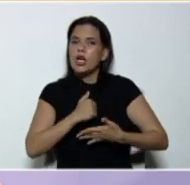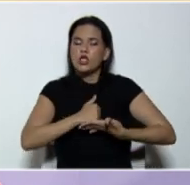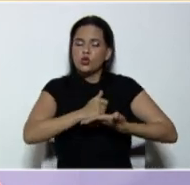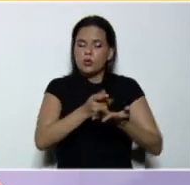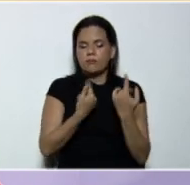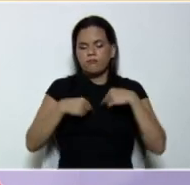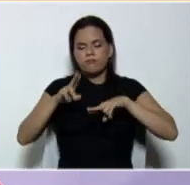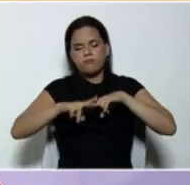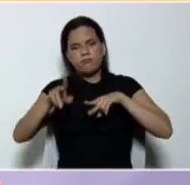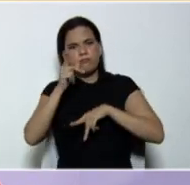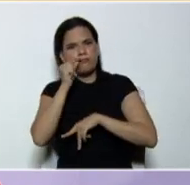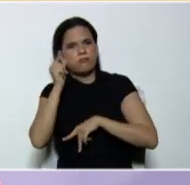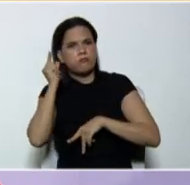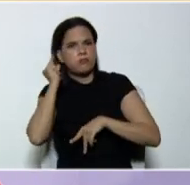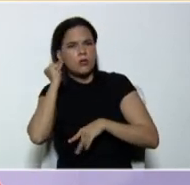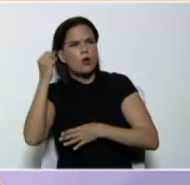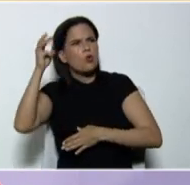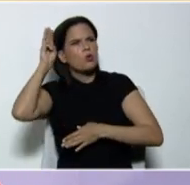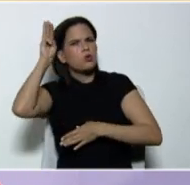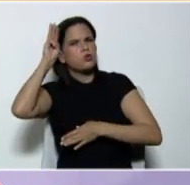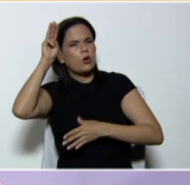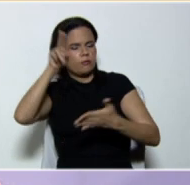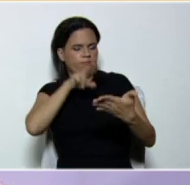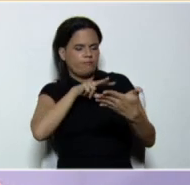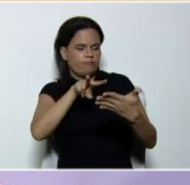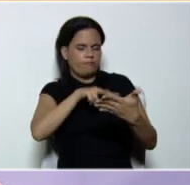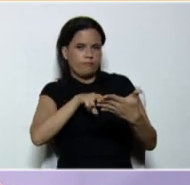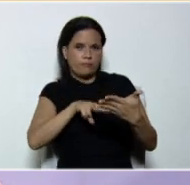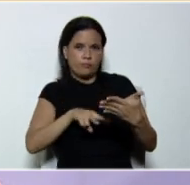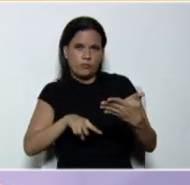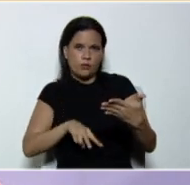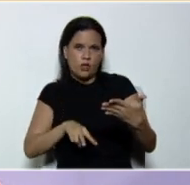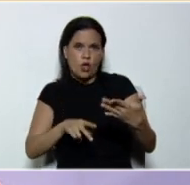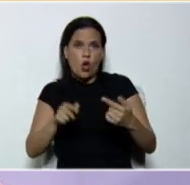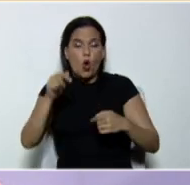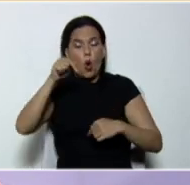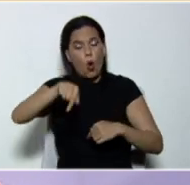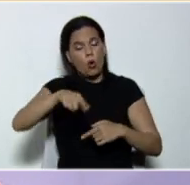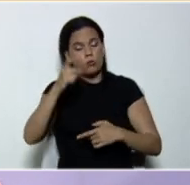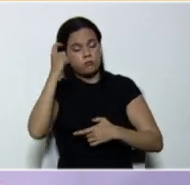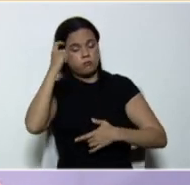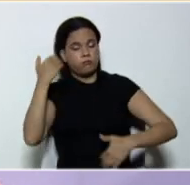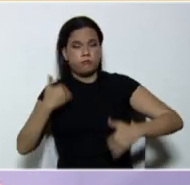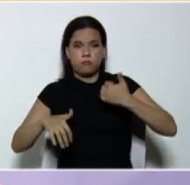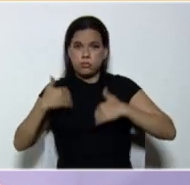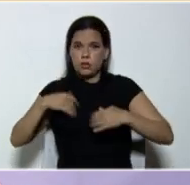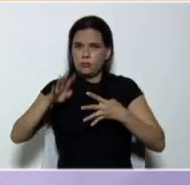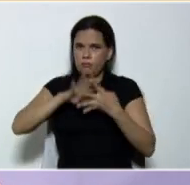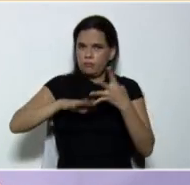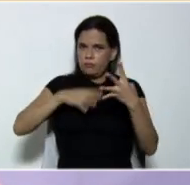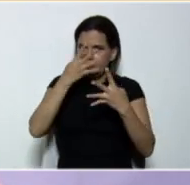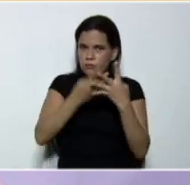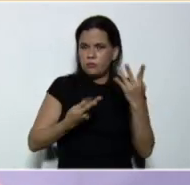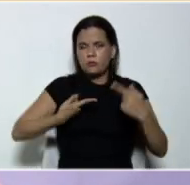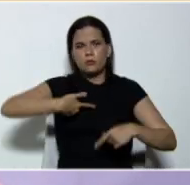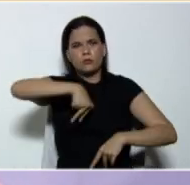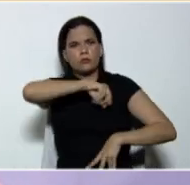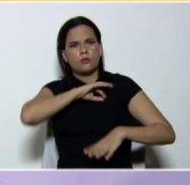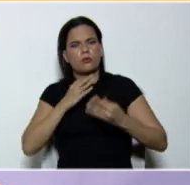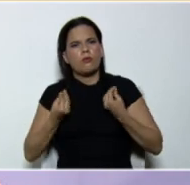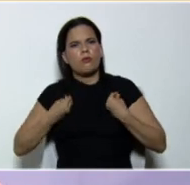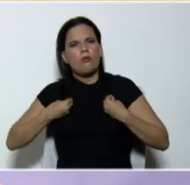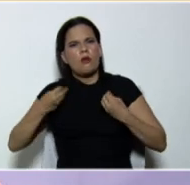niña y el niño ser futuros lectores. Hoy día miércoles, Matemáticas en Nuestras Vidas,